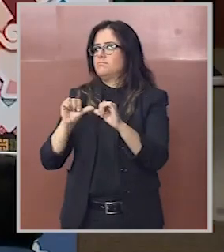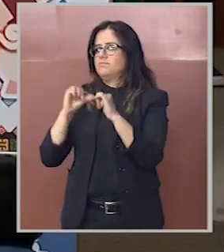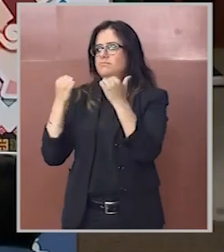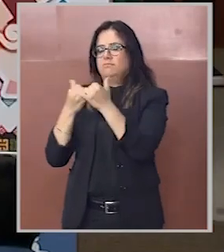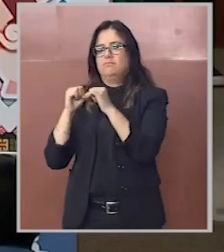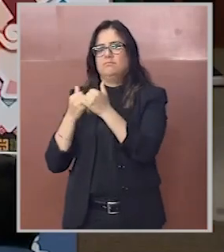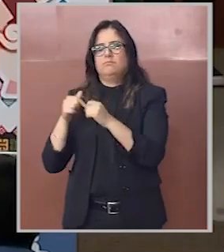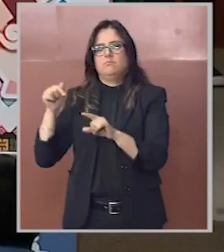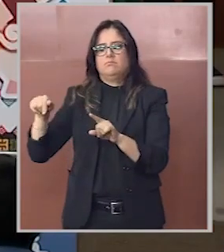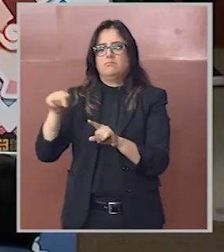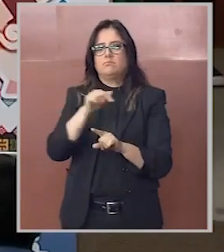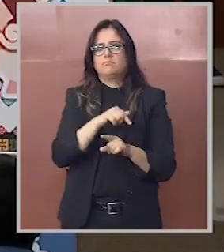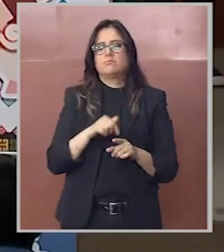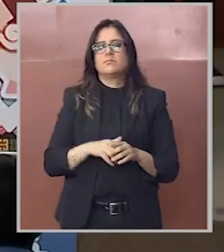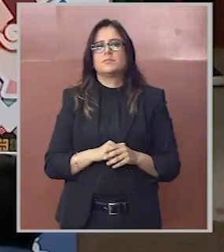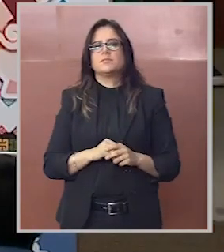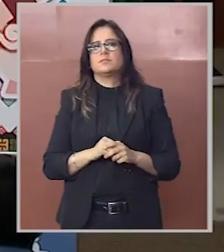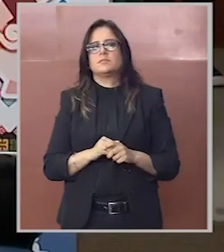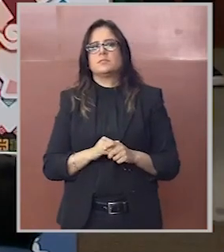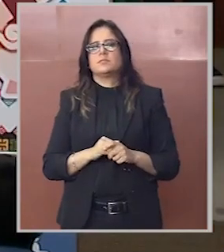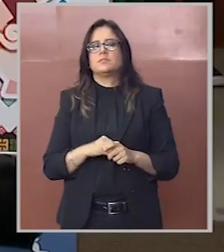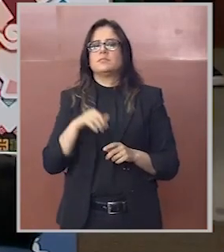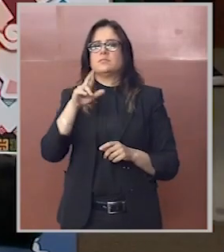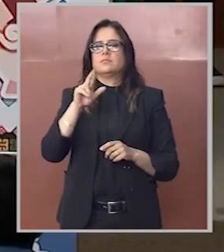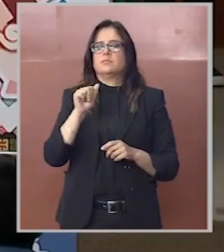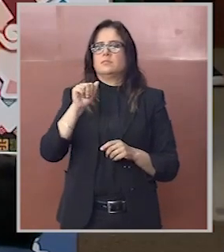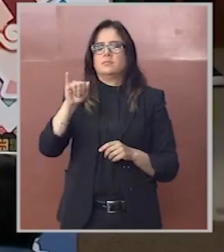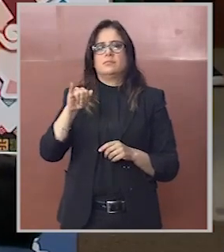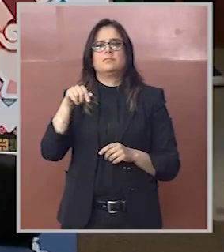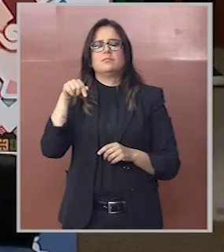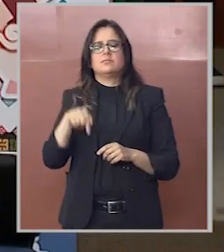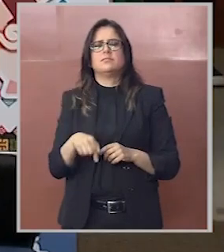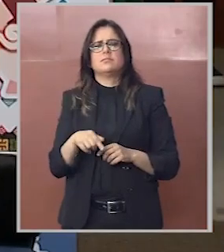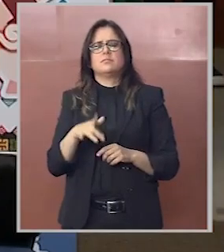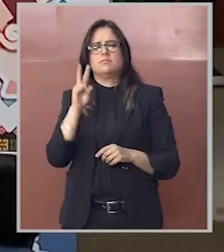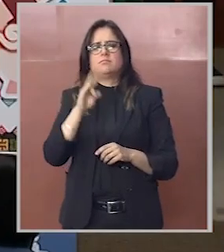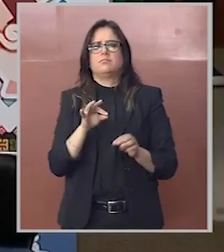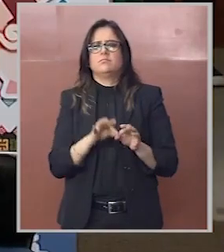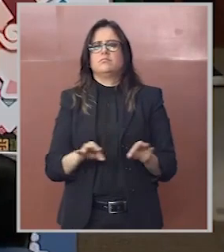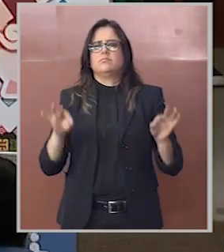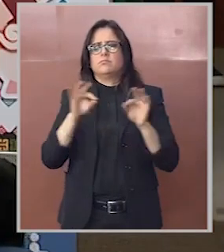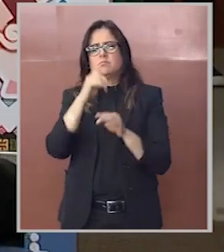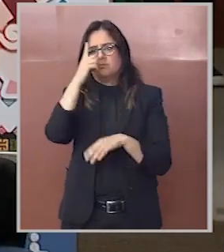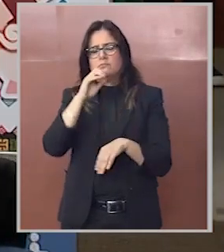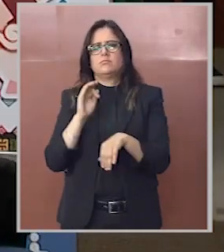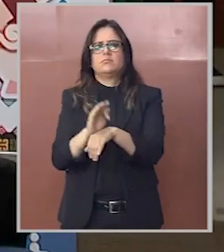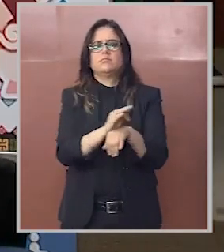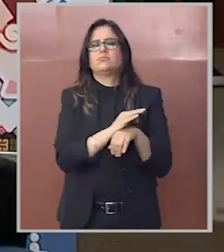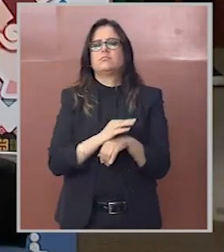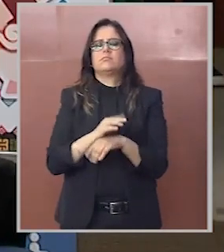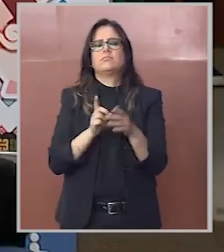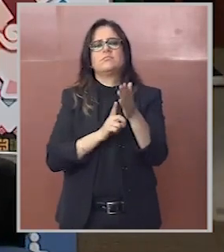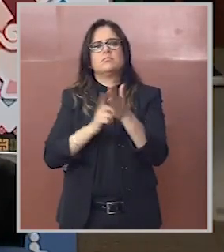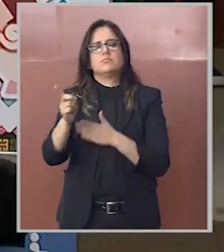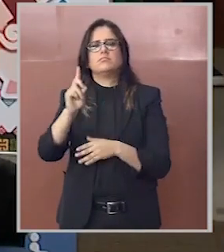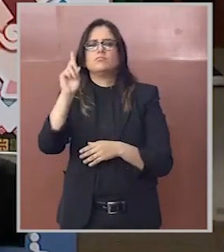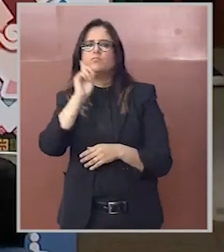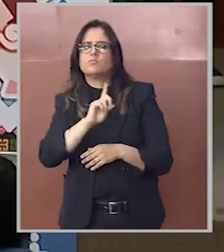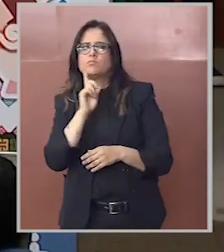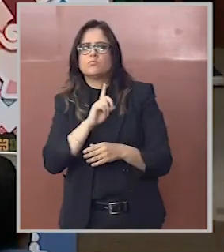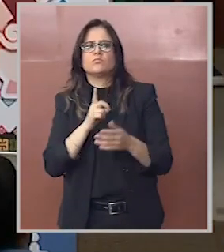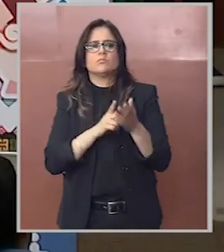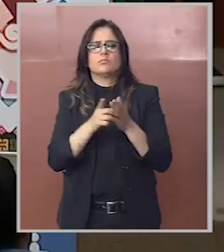dentro de la Ray para nosotras es muy importante pugnar por la defensa de los derechos de las mujeres y las niñas indígenas